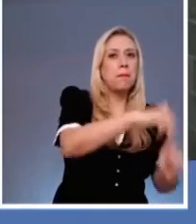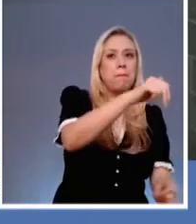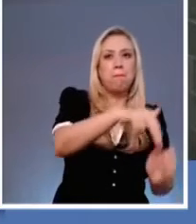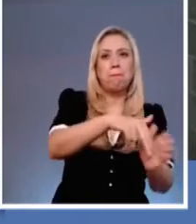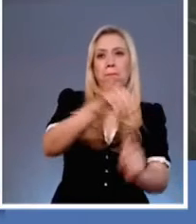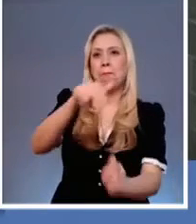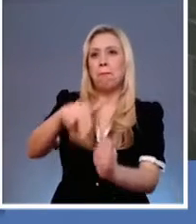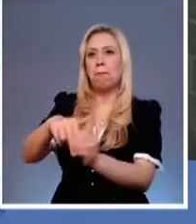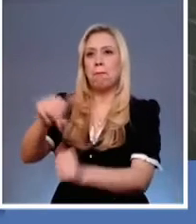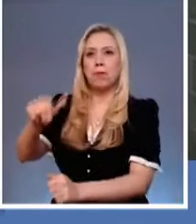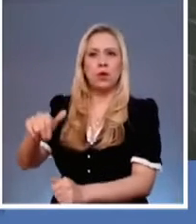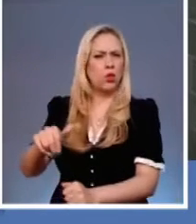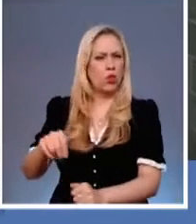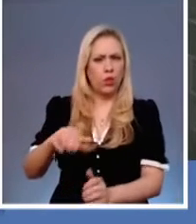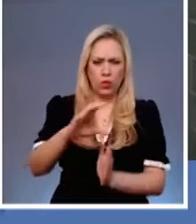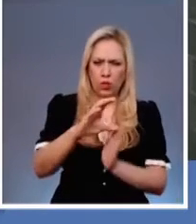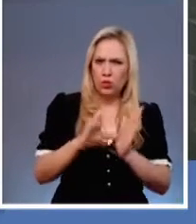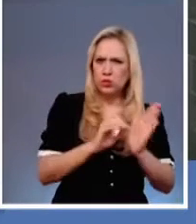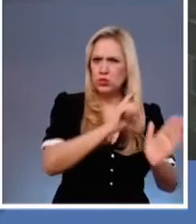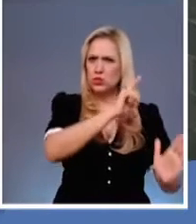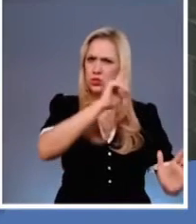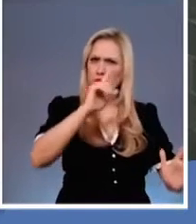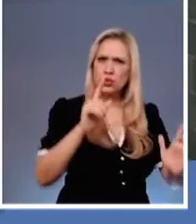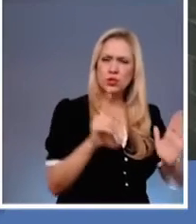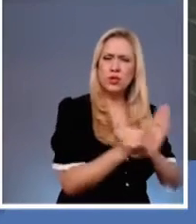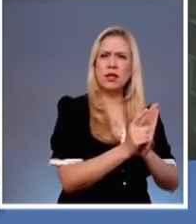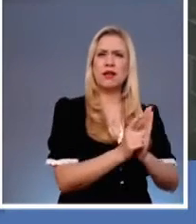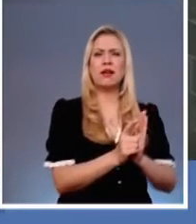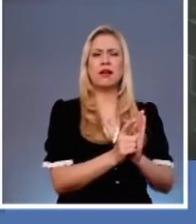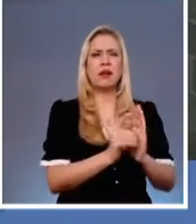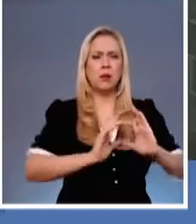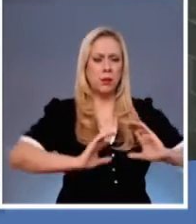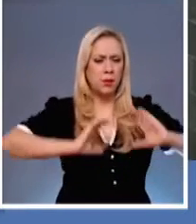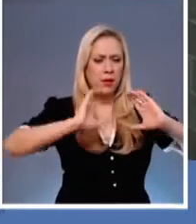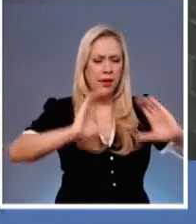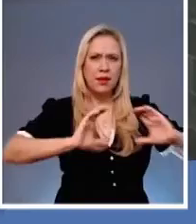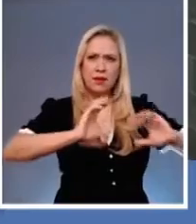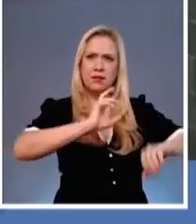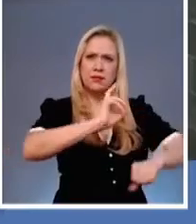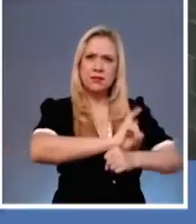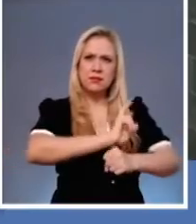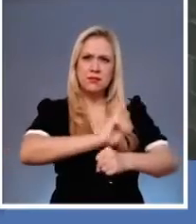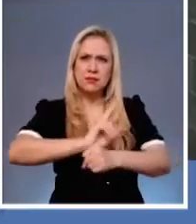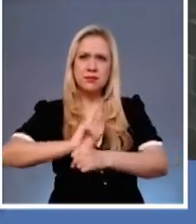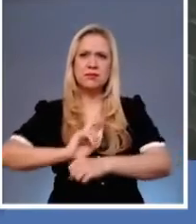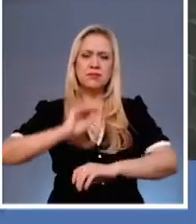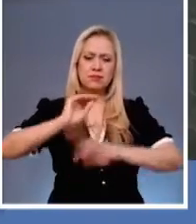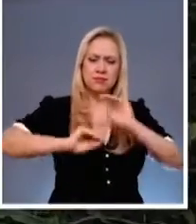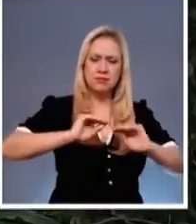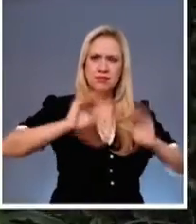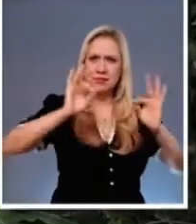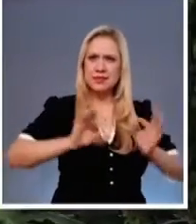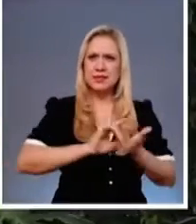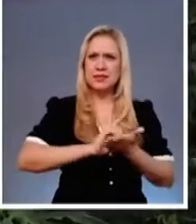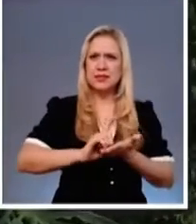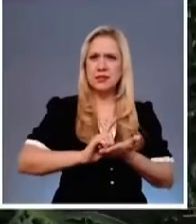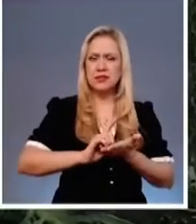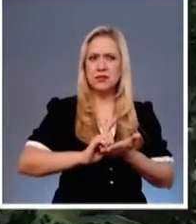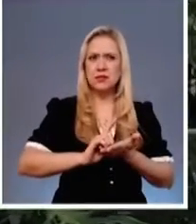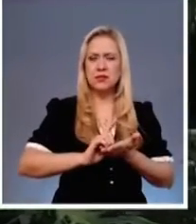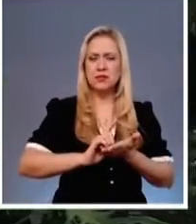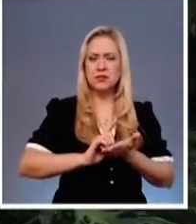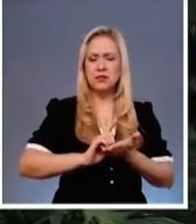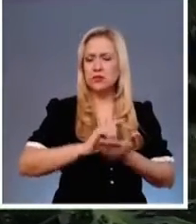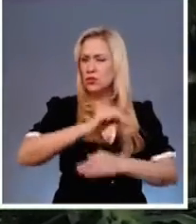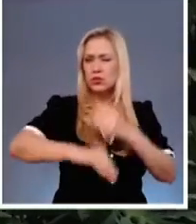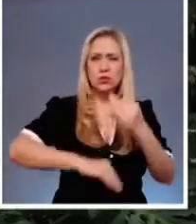tiene que hacer control constitucional en todos los ámbitos, más allá del interés con el que te metas. Resaltó diversas